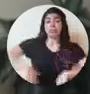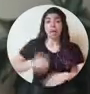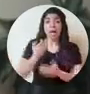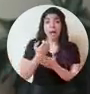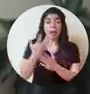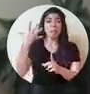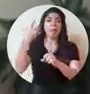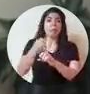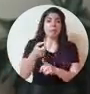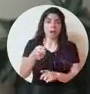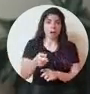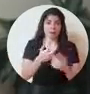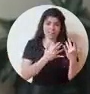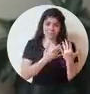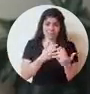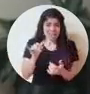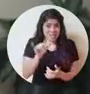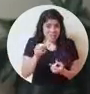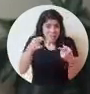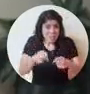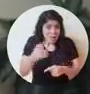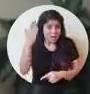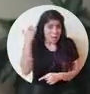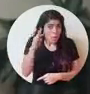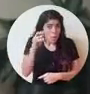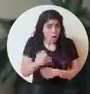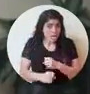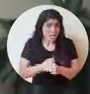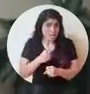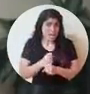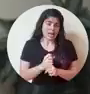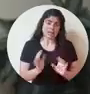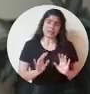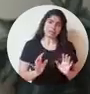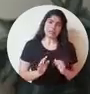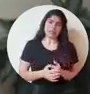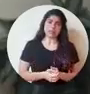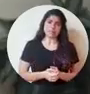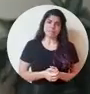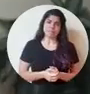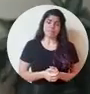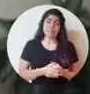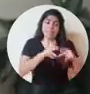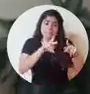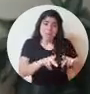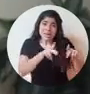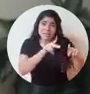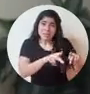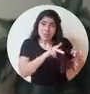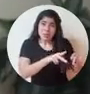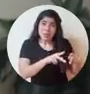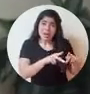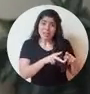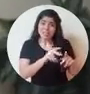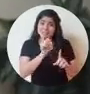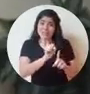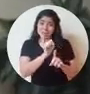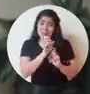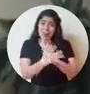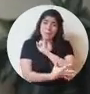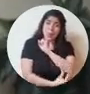nos golpee como la ocurrida hace 40 años las personas en condición de pobreza